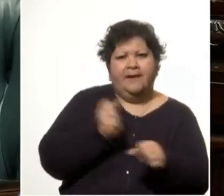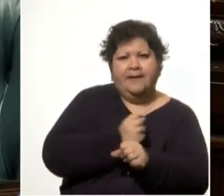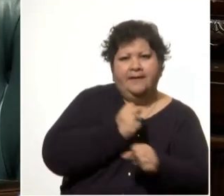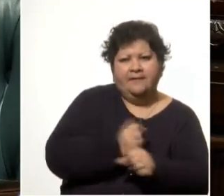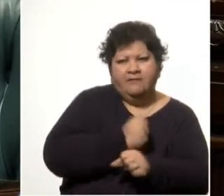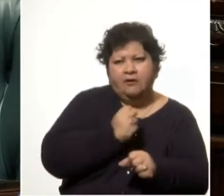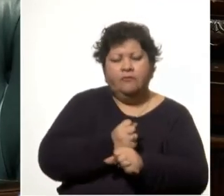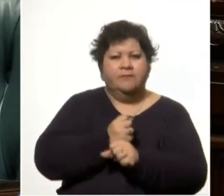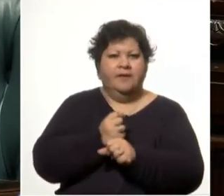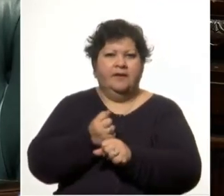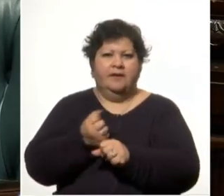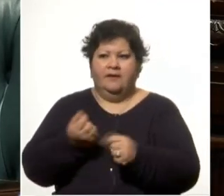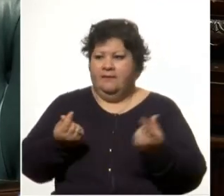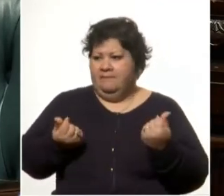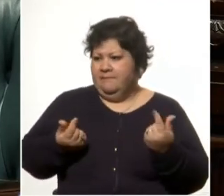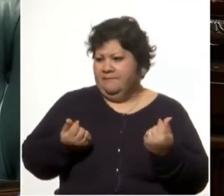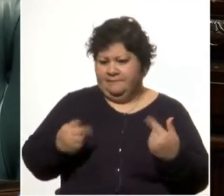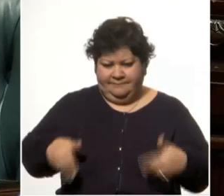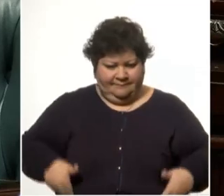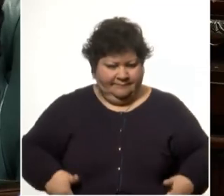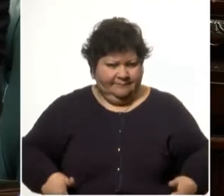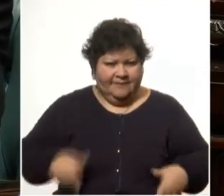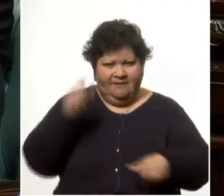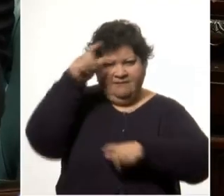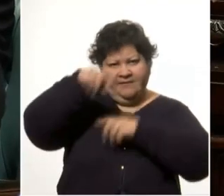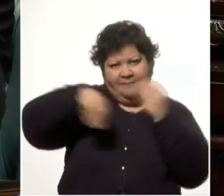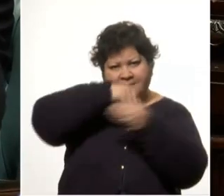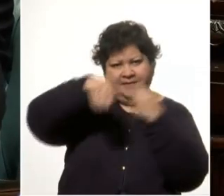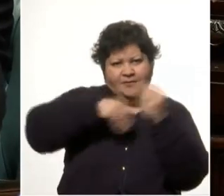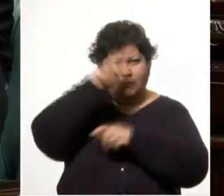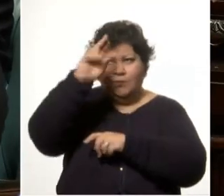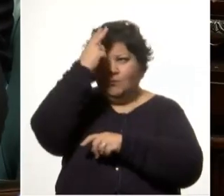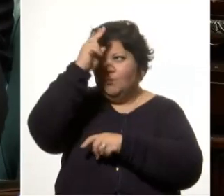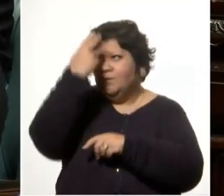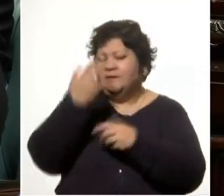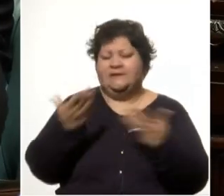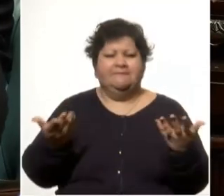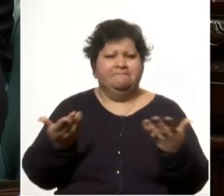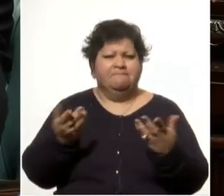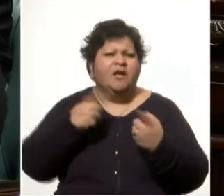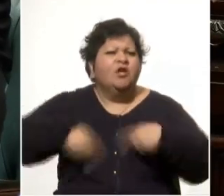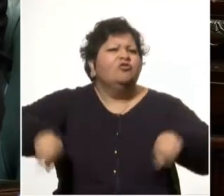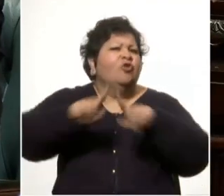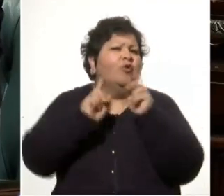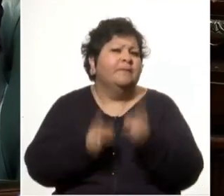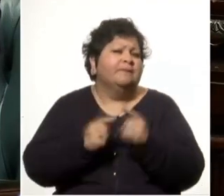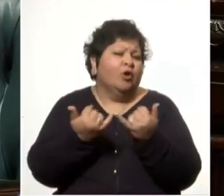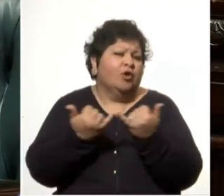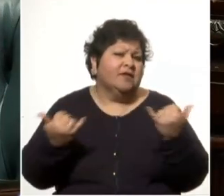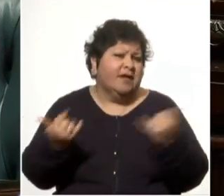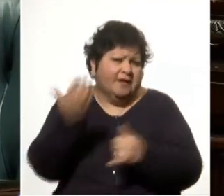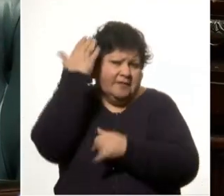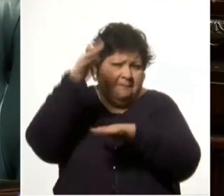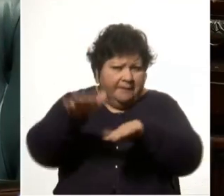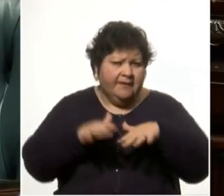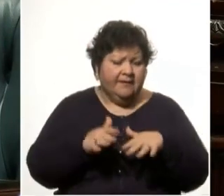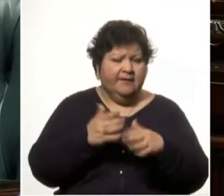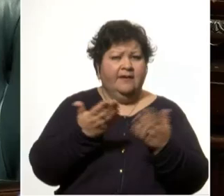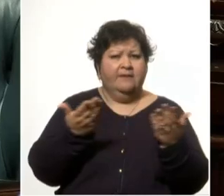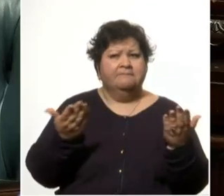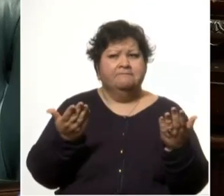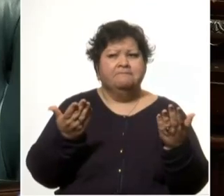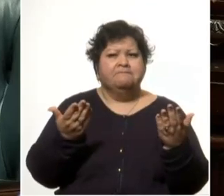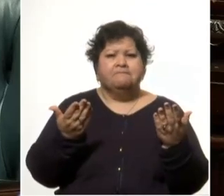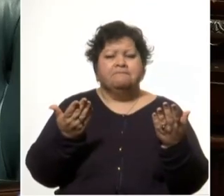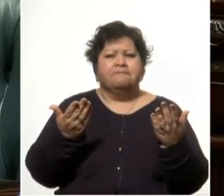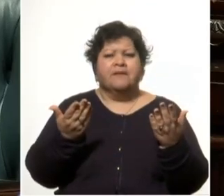el bolsillo de las familias uruguayas. Y cuando decimos que todos nos enteramos ese mismo día, no exageramos. Hasta